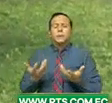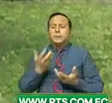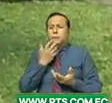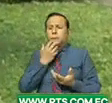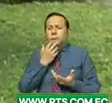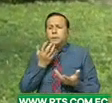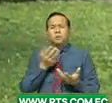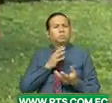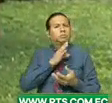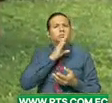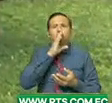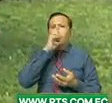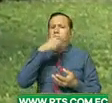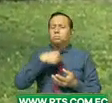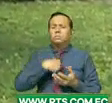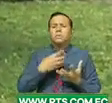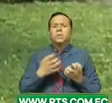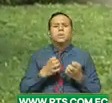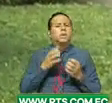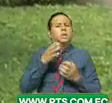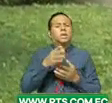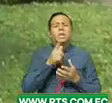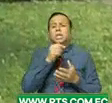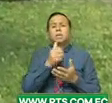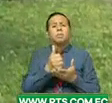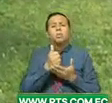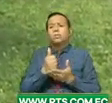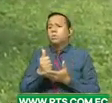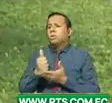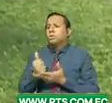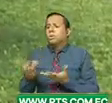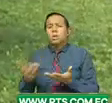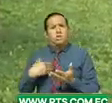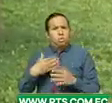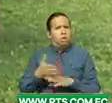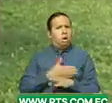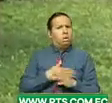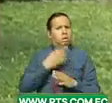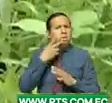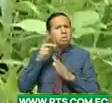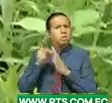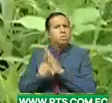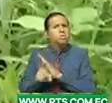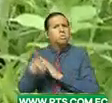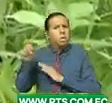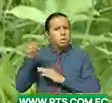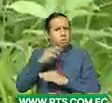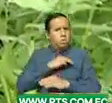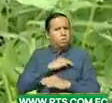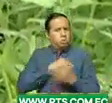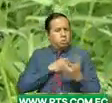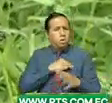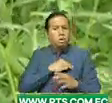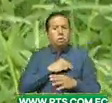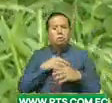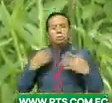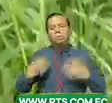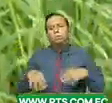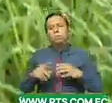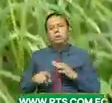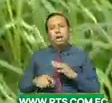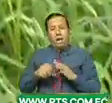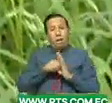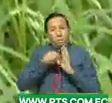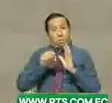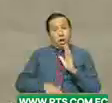de por todos lados de buscar quién me pudiese ayudar, incluso puse una denuncia en el municipio. Que este caso ha sido único. El abogado